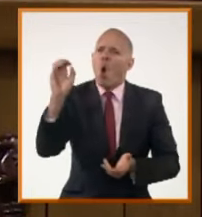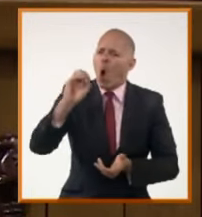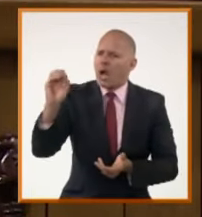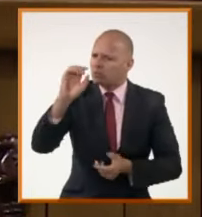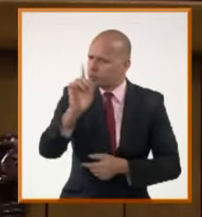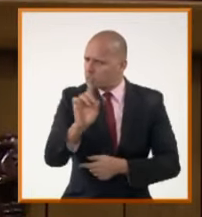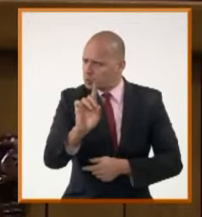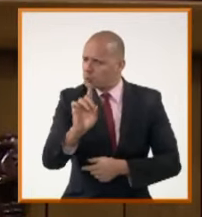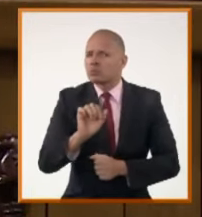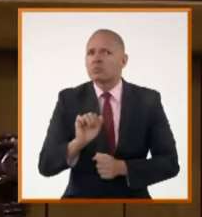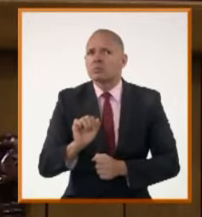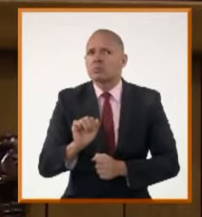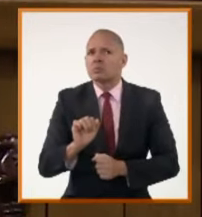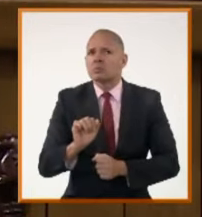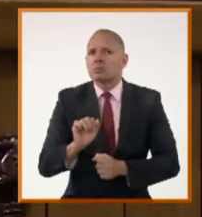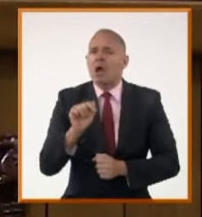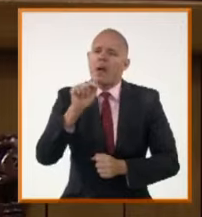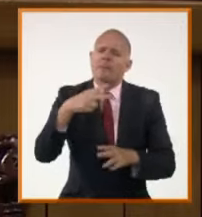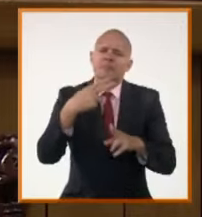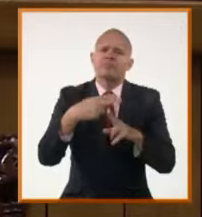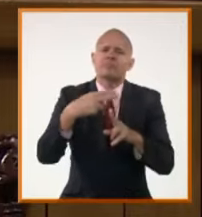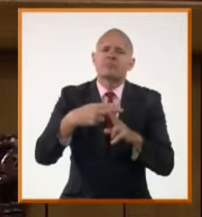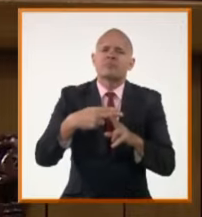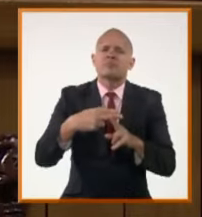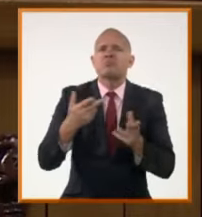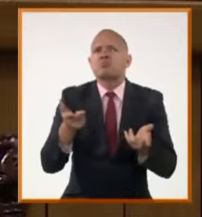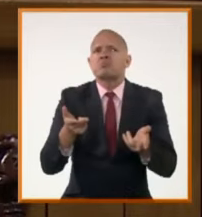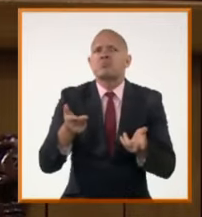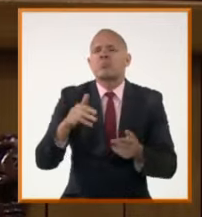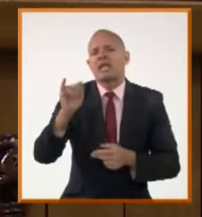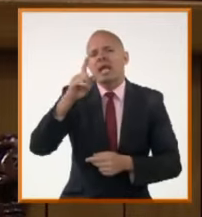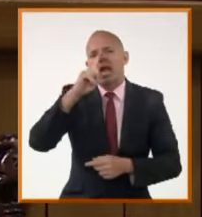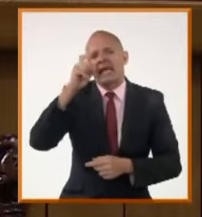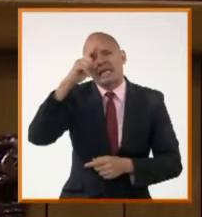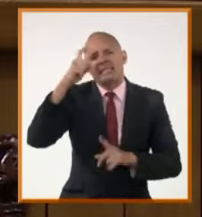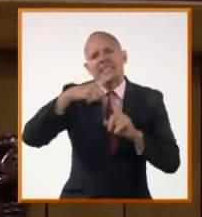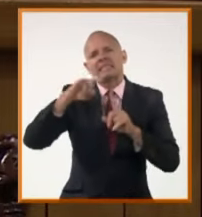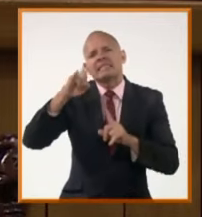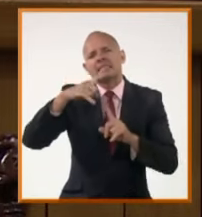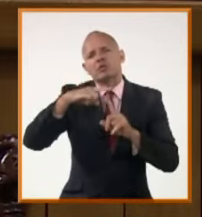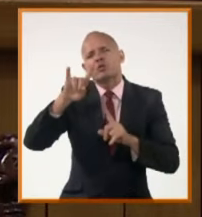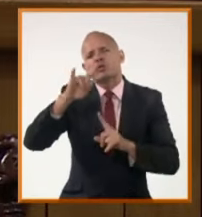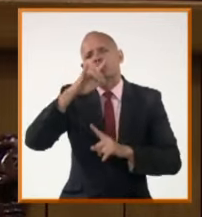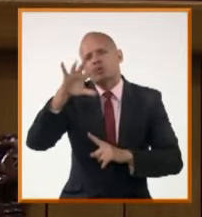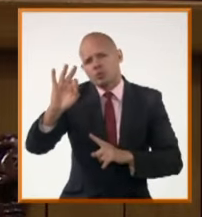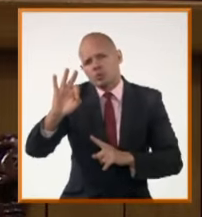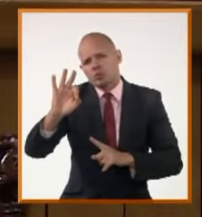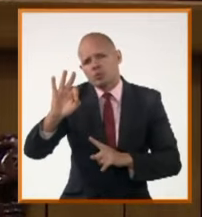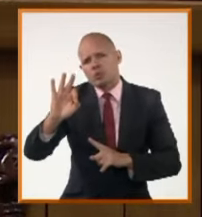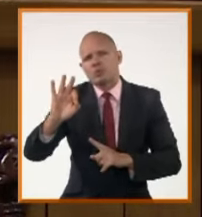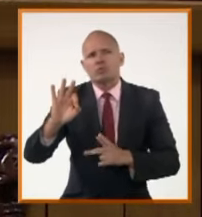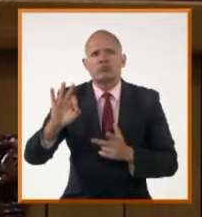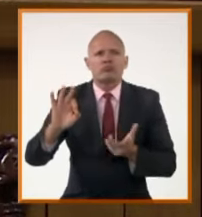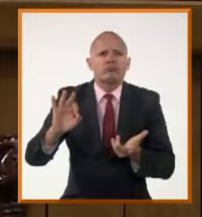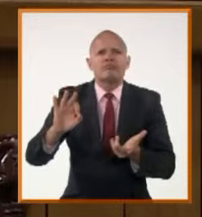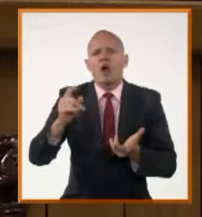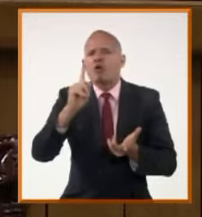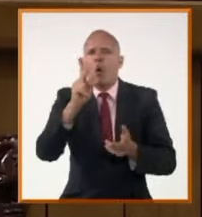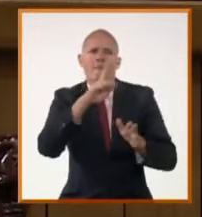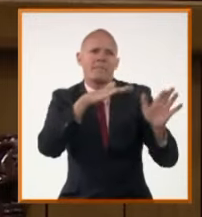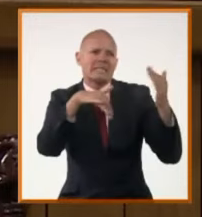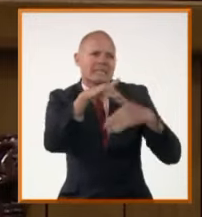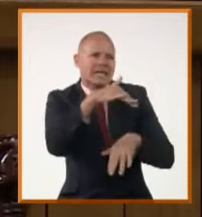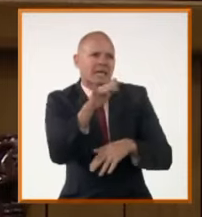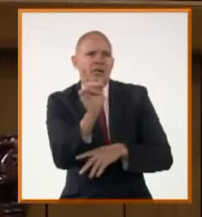del Estado, está subordinado directamente al gobierno, no es un ministerio, pero sí va a conducir todo